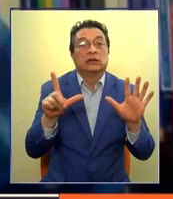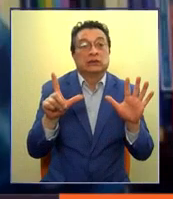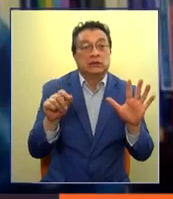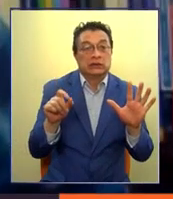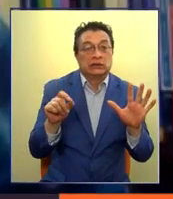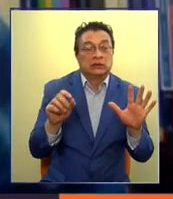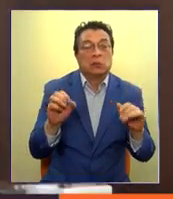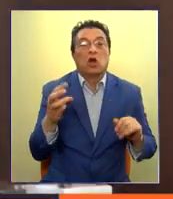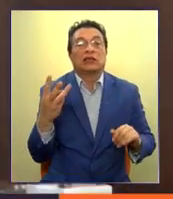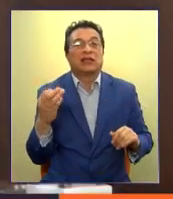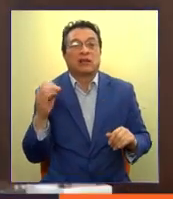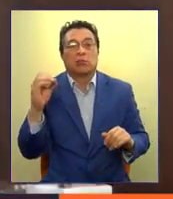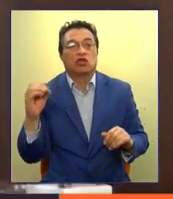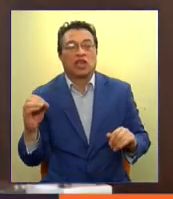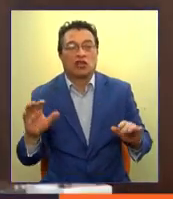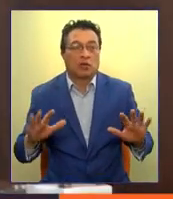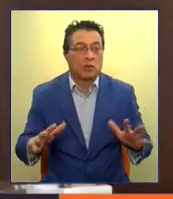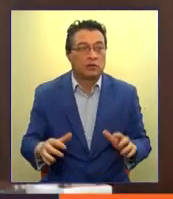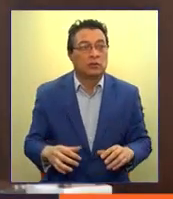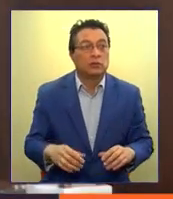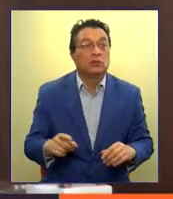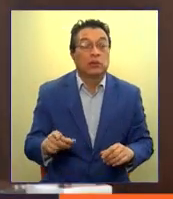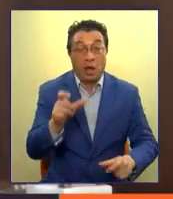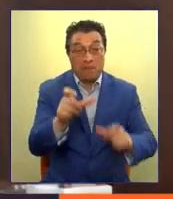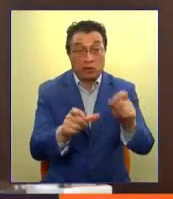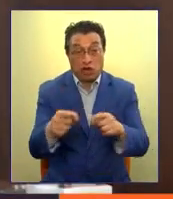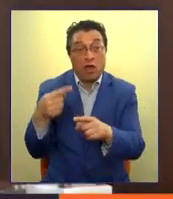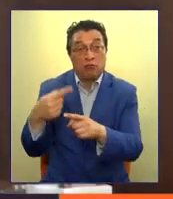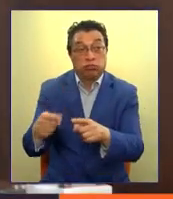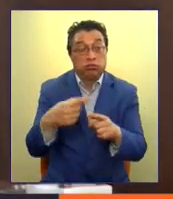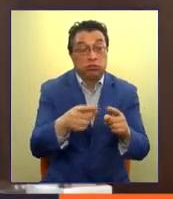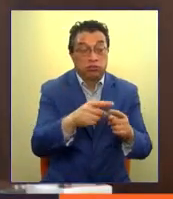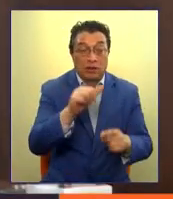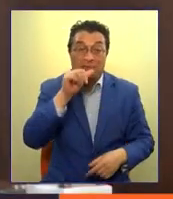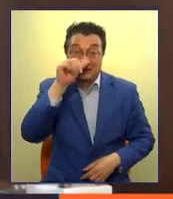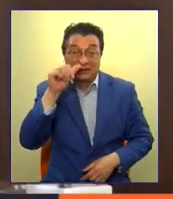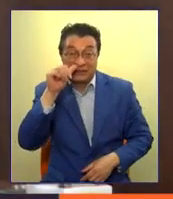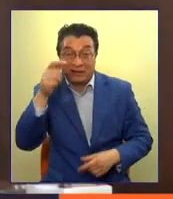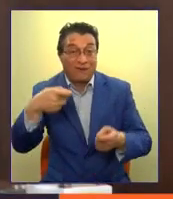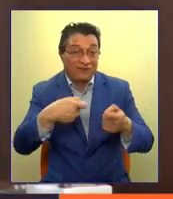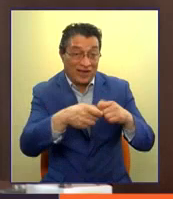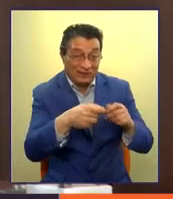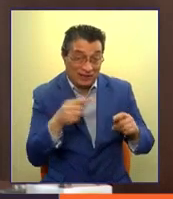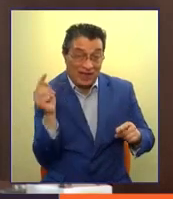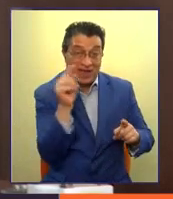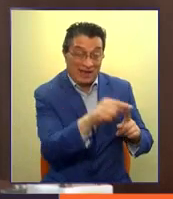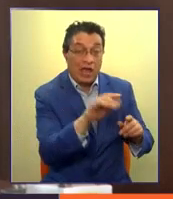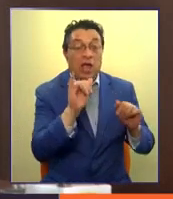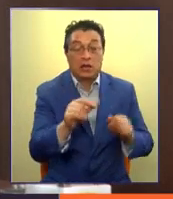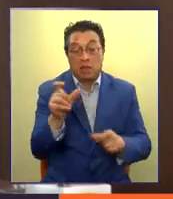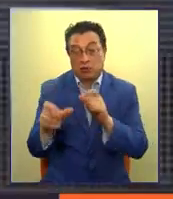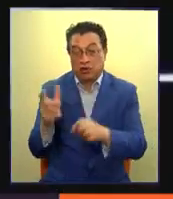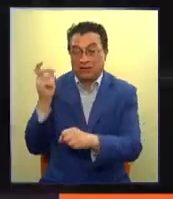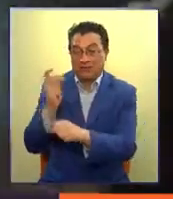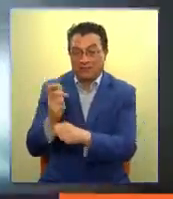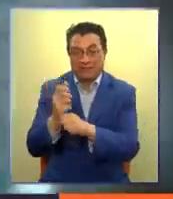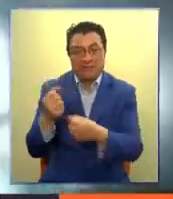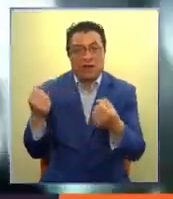70 versus un 30%. Los clientes eran variados, tanto narcotraficantes, tanto personas que se dedicaban al robo de